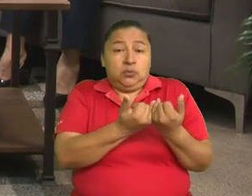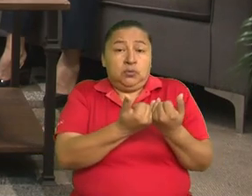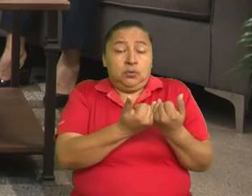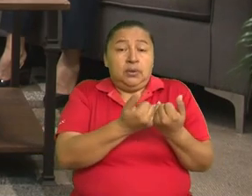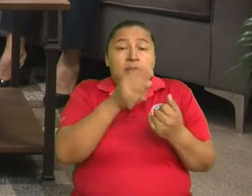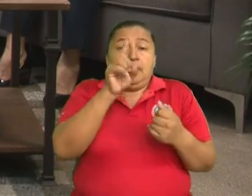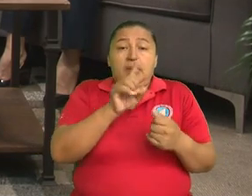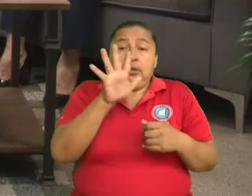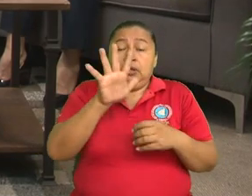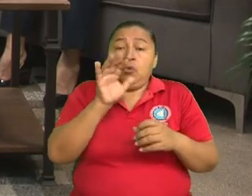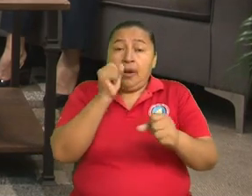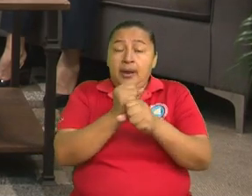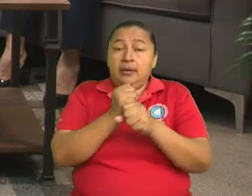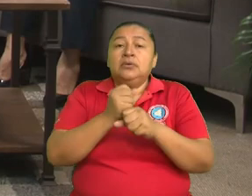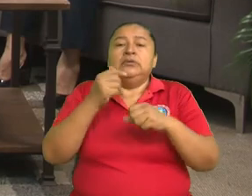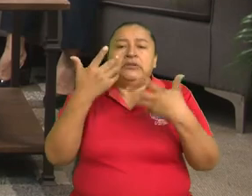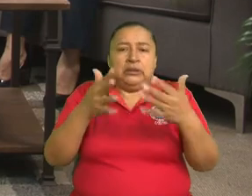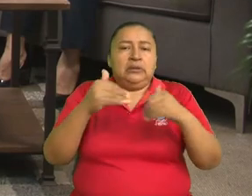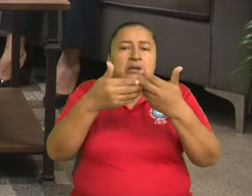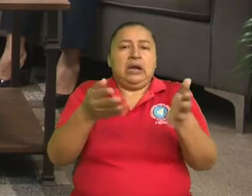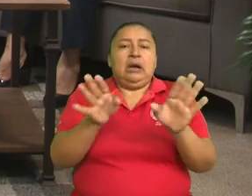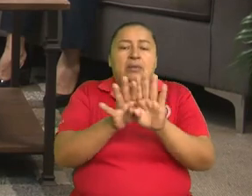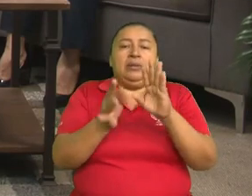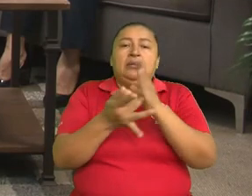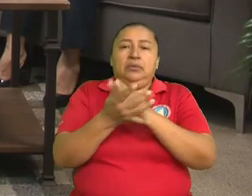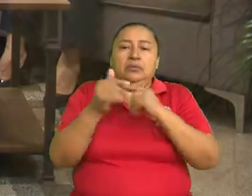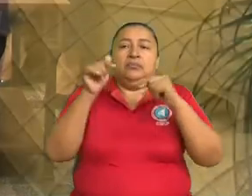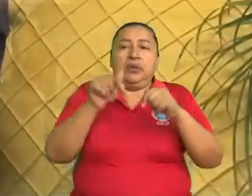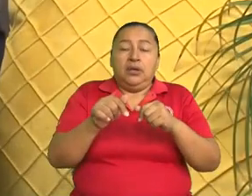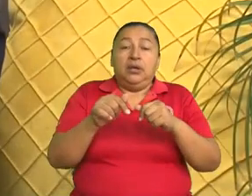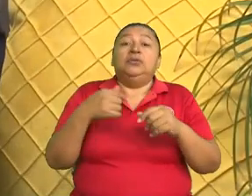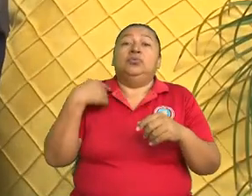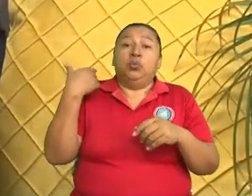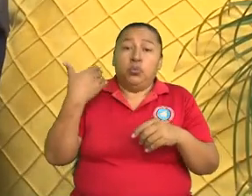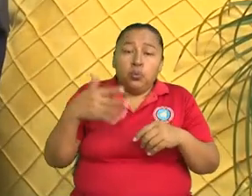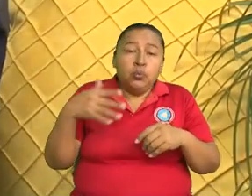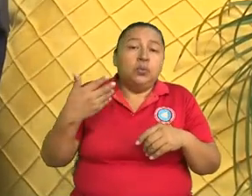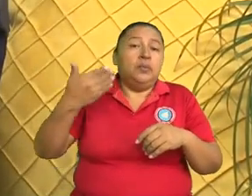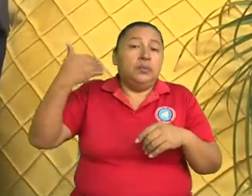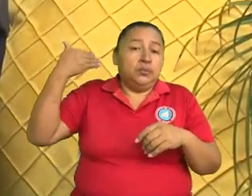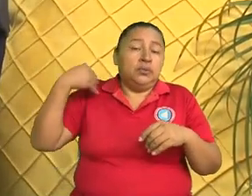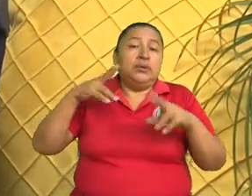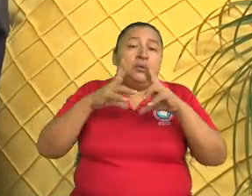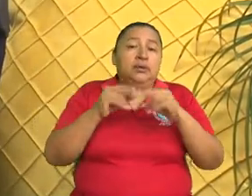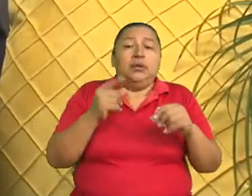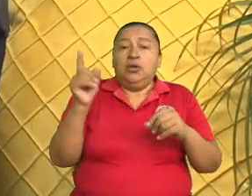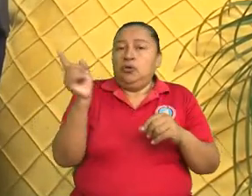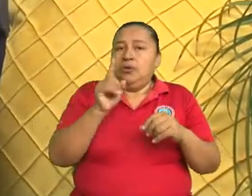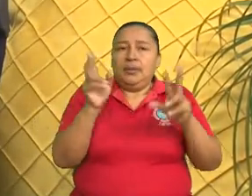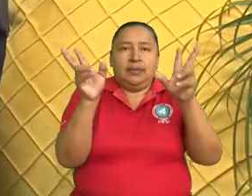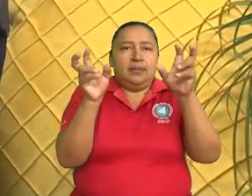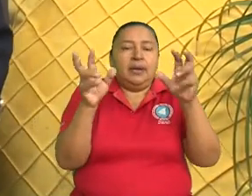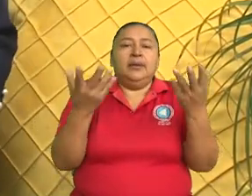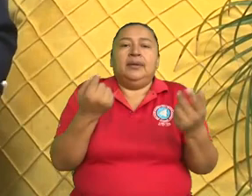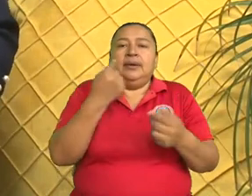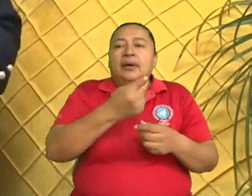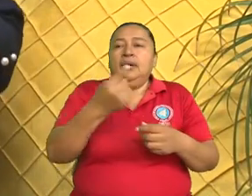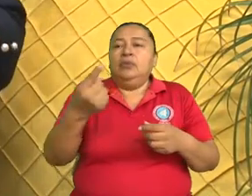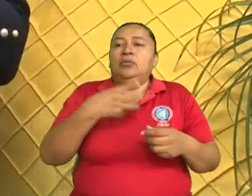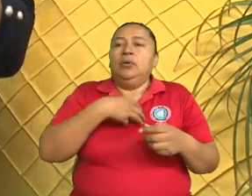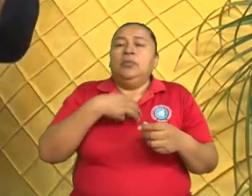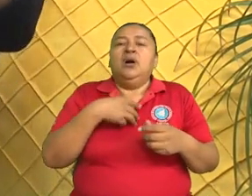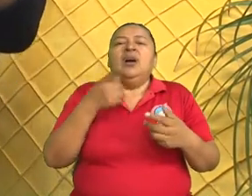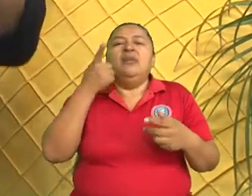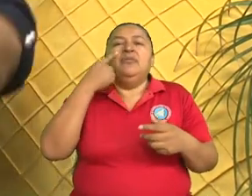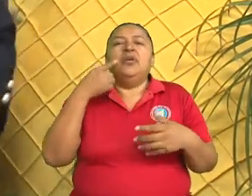con sus aulas digitales móviles. Y eso marca un hito en la historia de este país, porque no es el tema de que cada quien vaya a